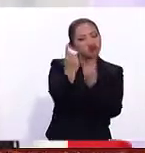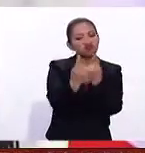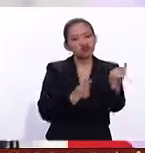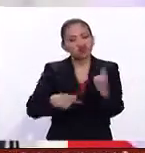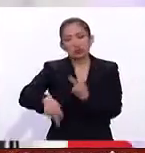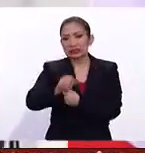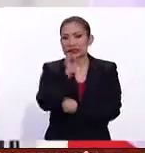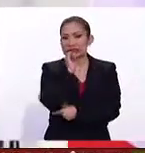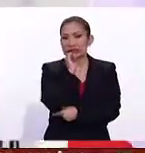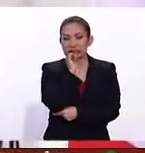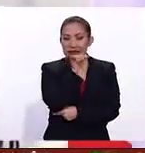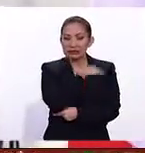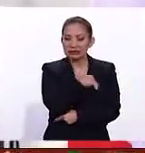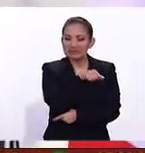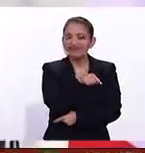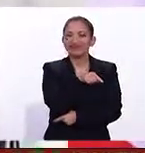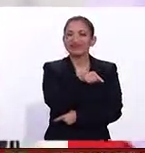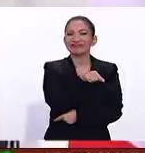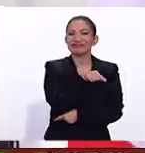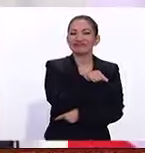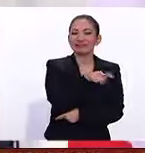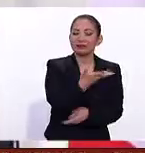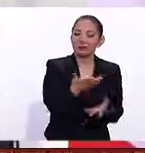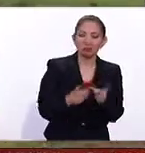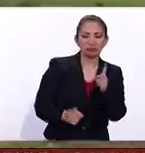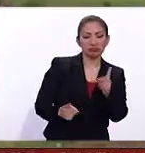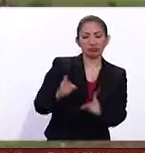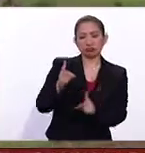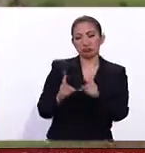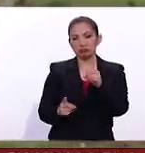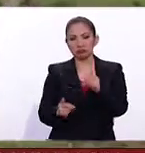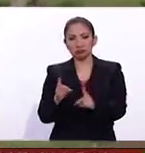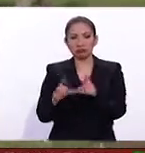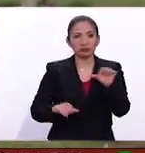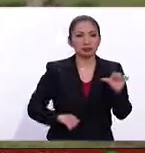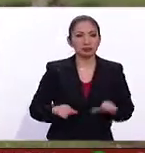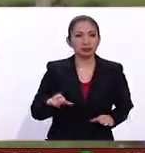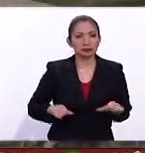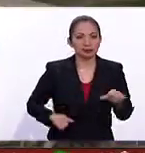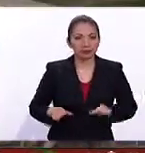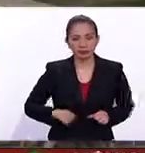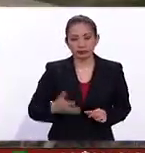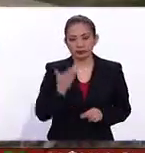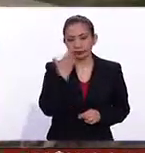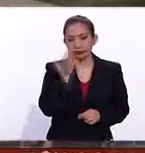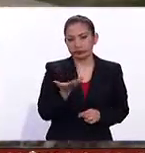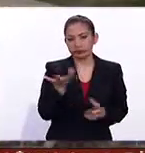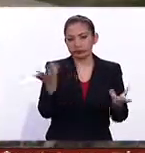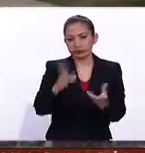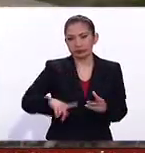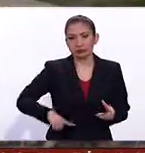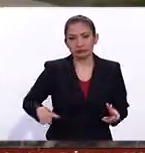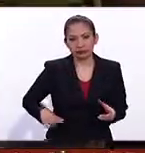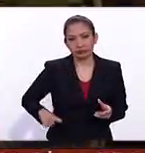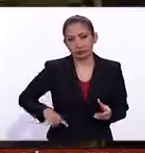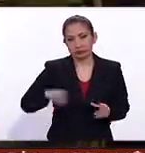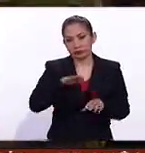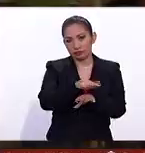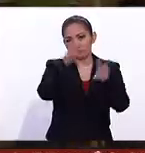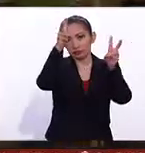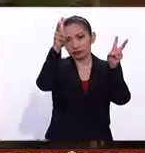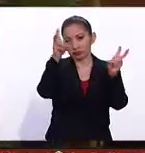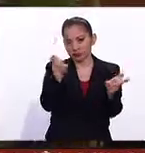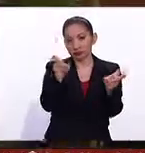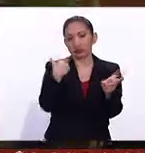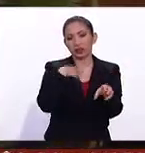que aún hoy están un poco en contra de las acciones que pretende realizar el gobierno, sobre todo en materia